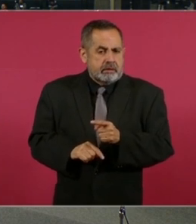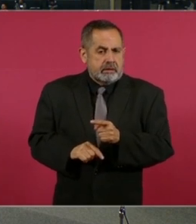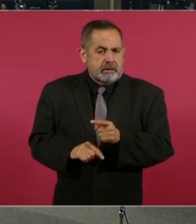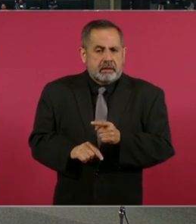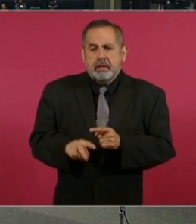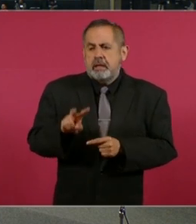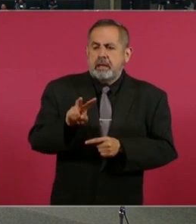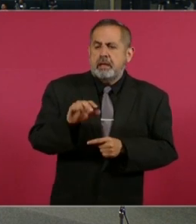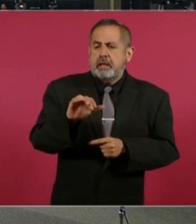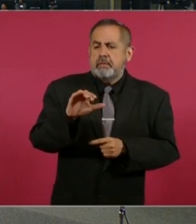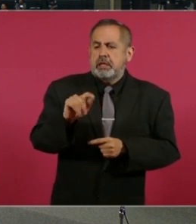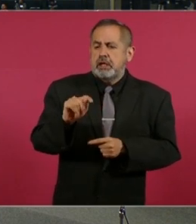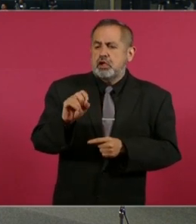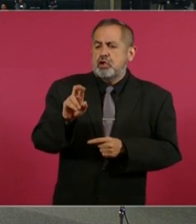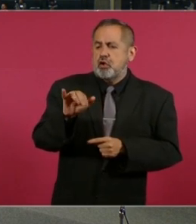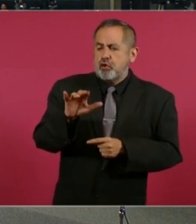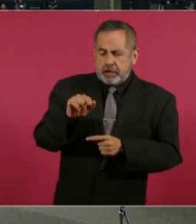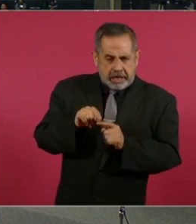Victoria,